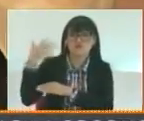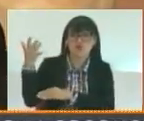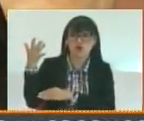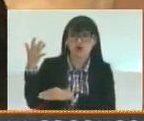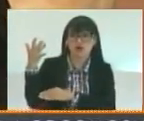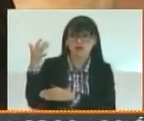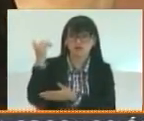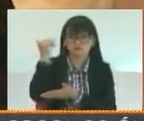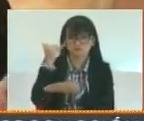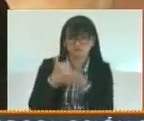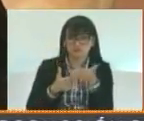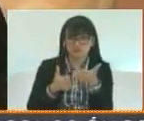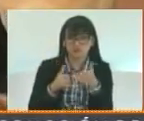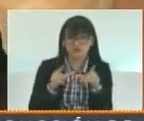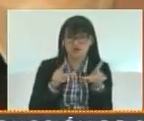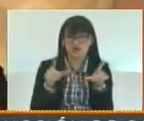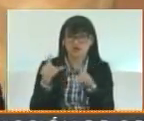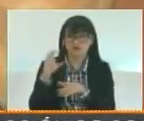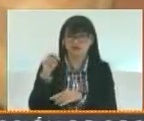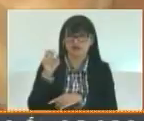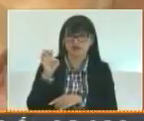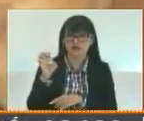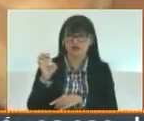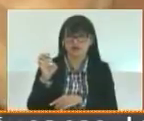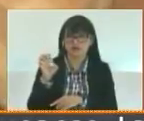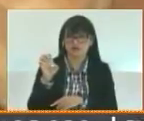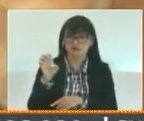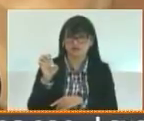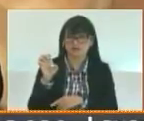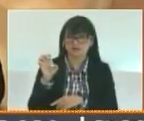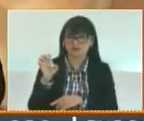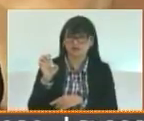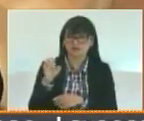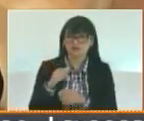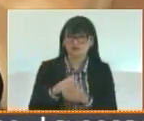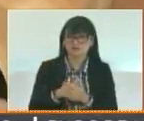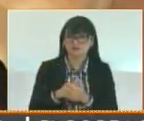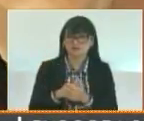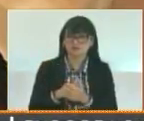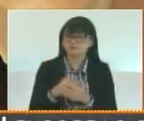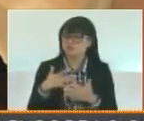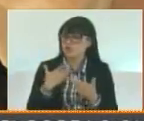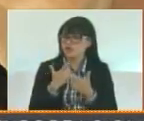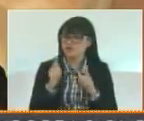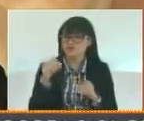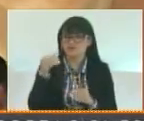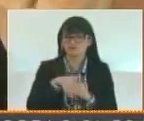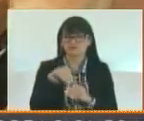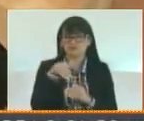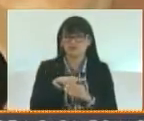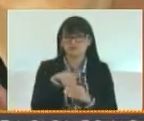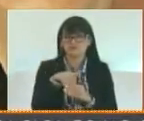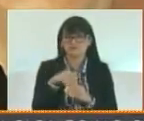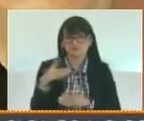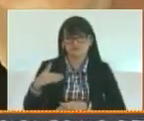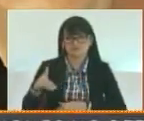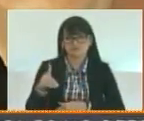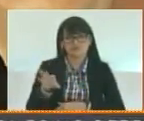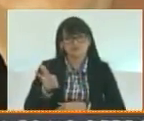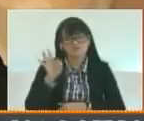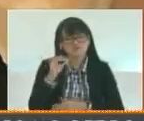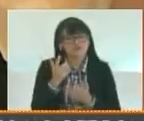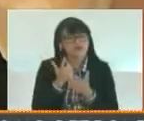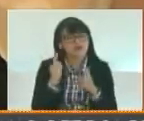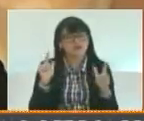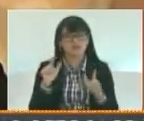registrado en el registro electoral, valga la redundancia, tengan a bien ejercer su derecho al sufragio, su derecho a elegir